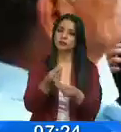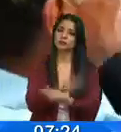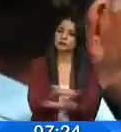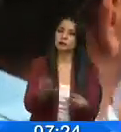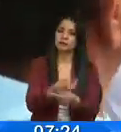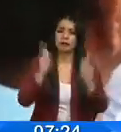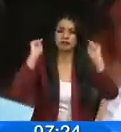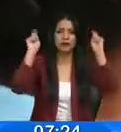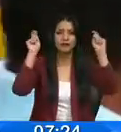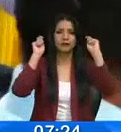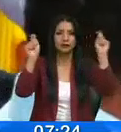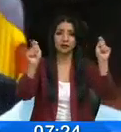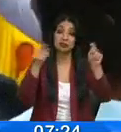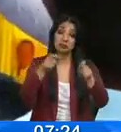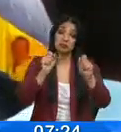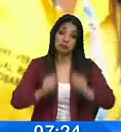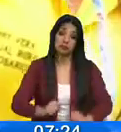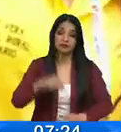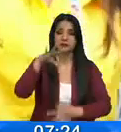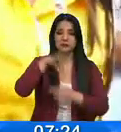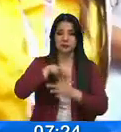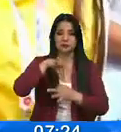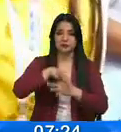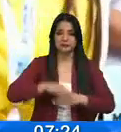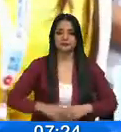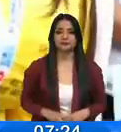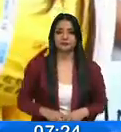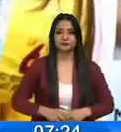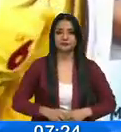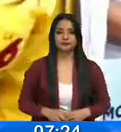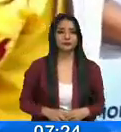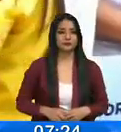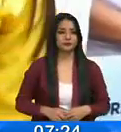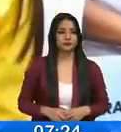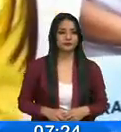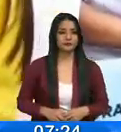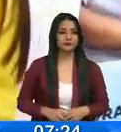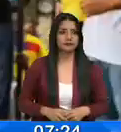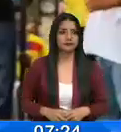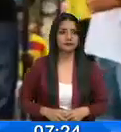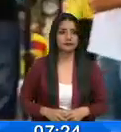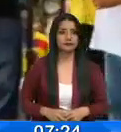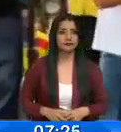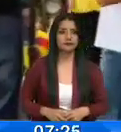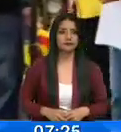y obtener así un voto. Informó Carlos Julio Gurumendi.